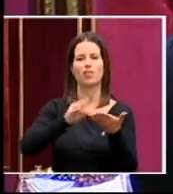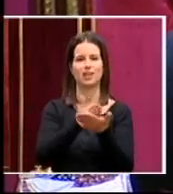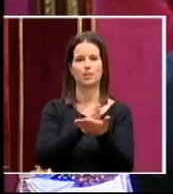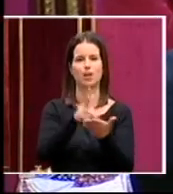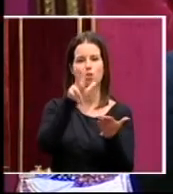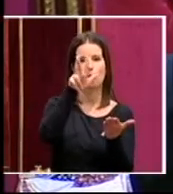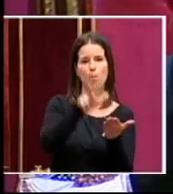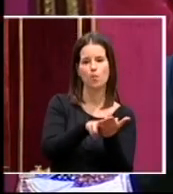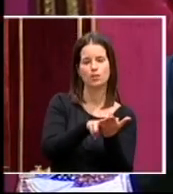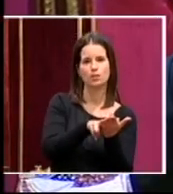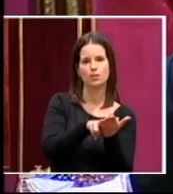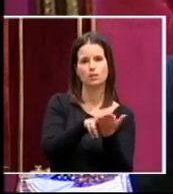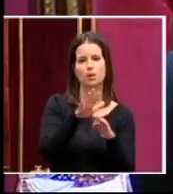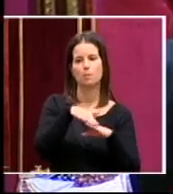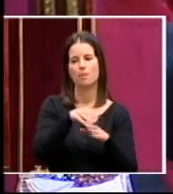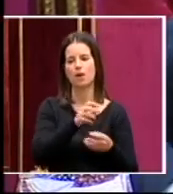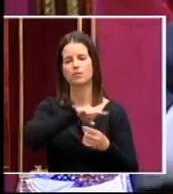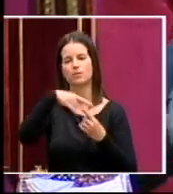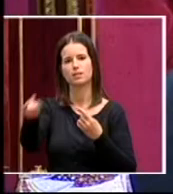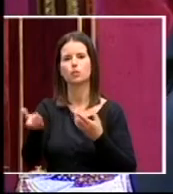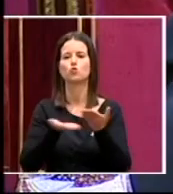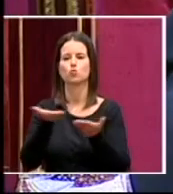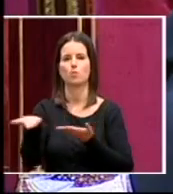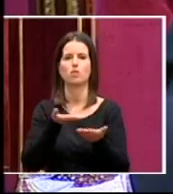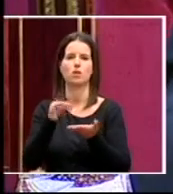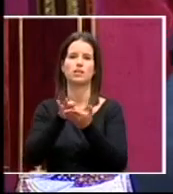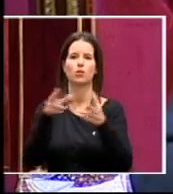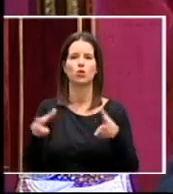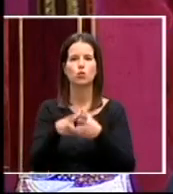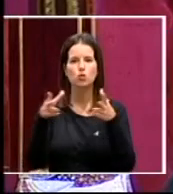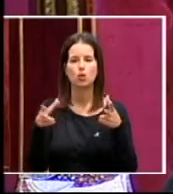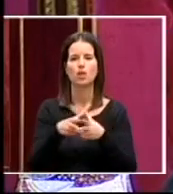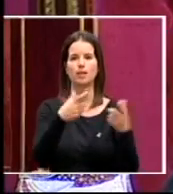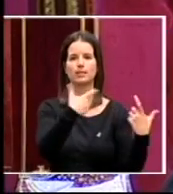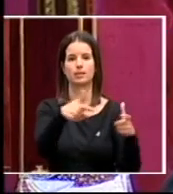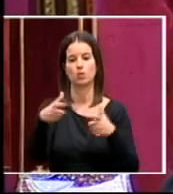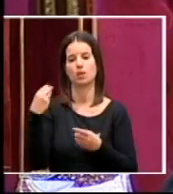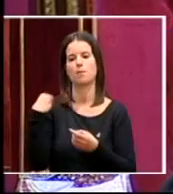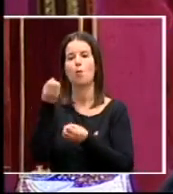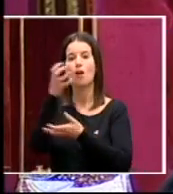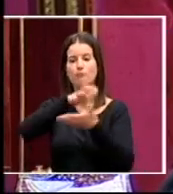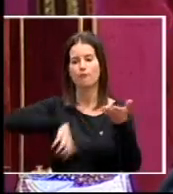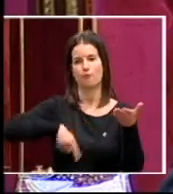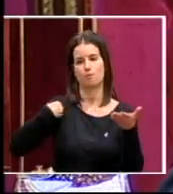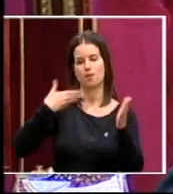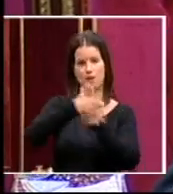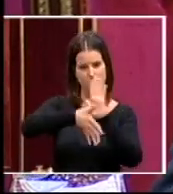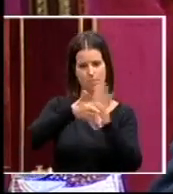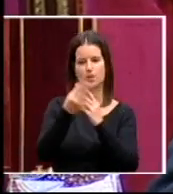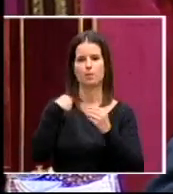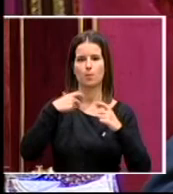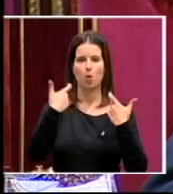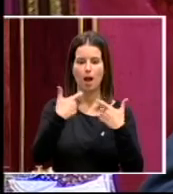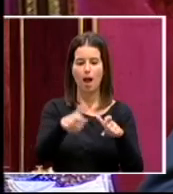a la de subvenciones de servicios sociales sectoriales, y como se explica en el informe emitido por la propia área,